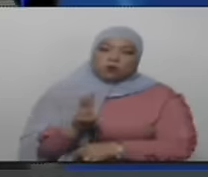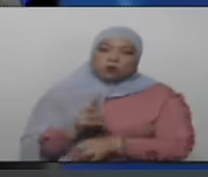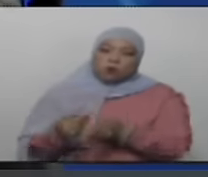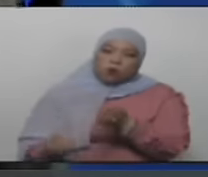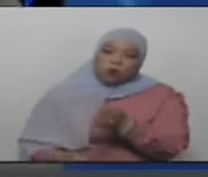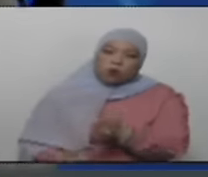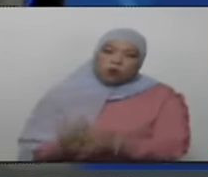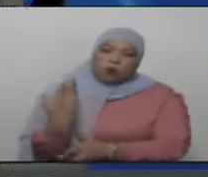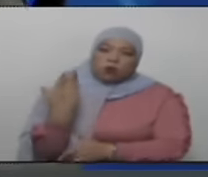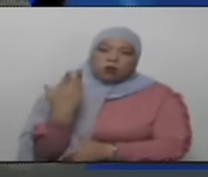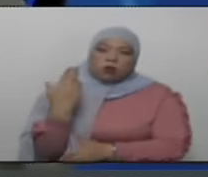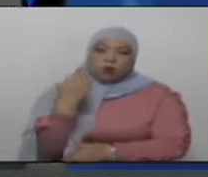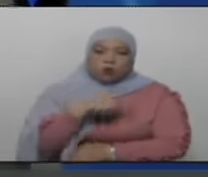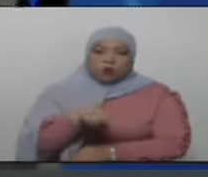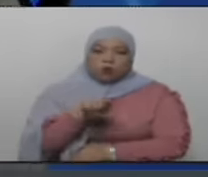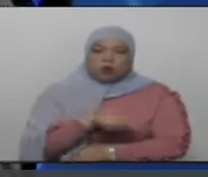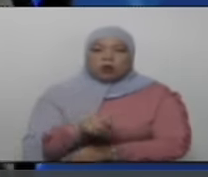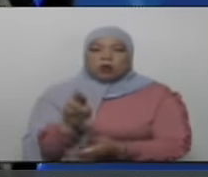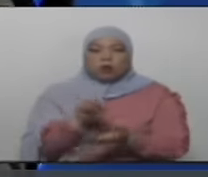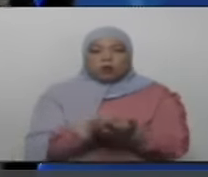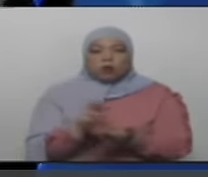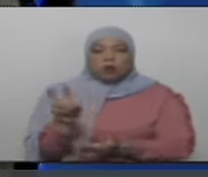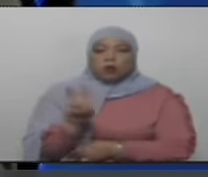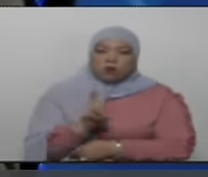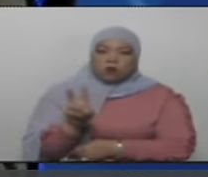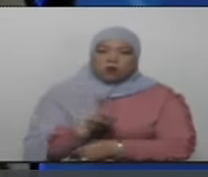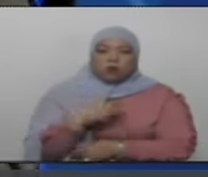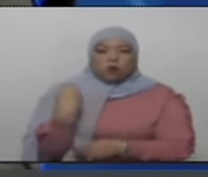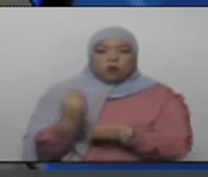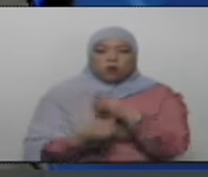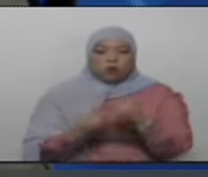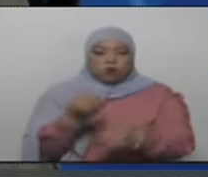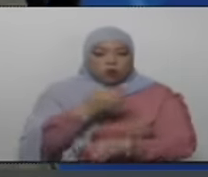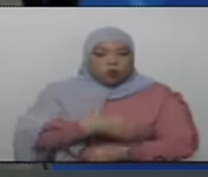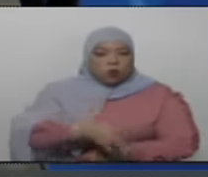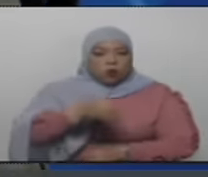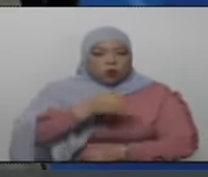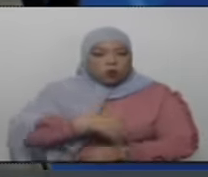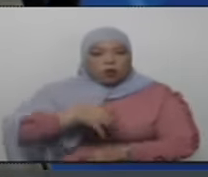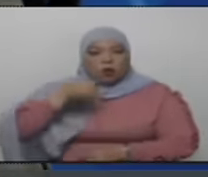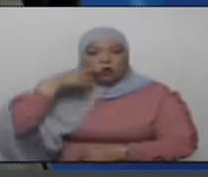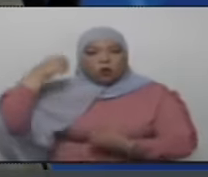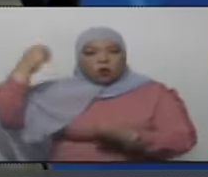la república. Decir república en aquella época es como decir hoy socialismo.